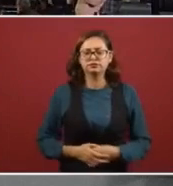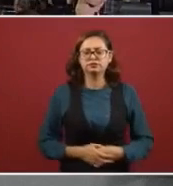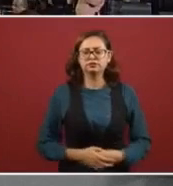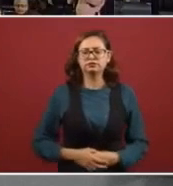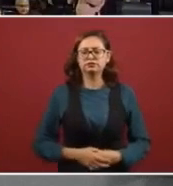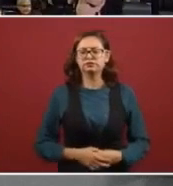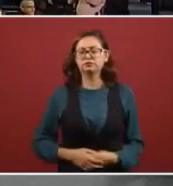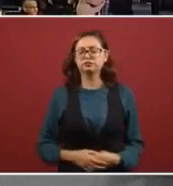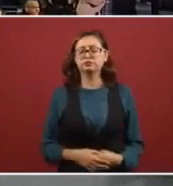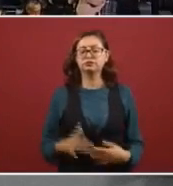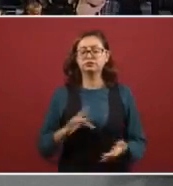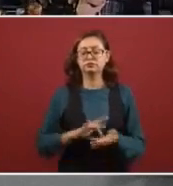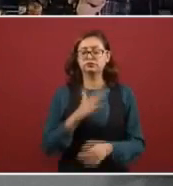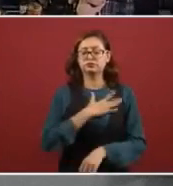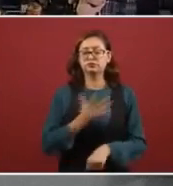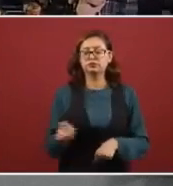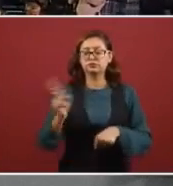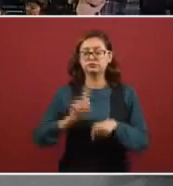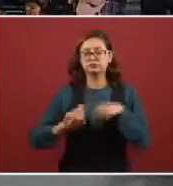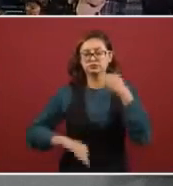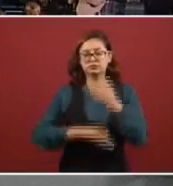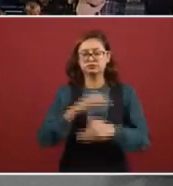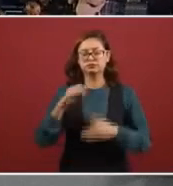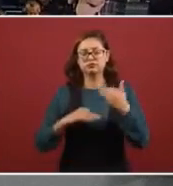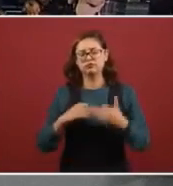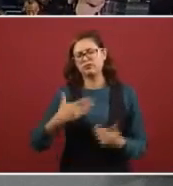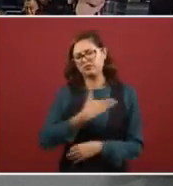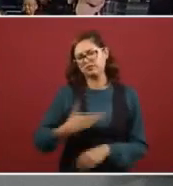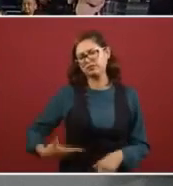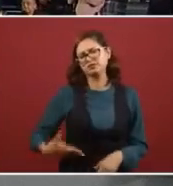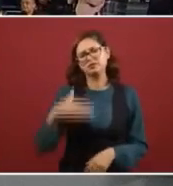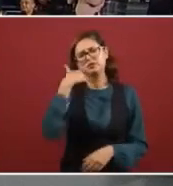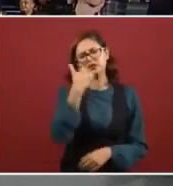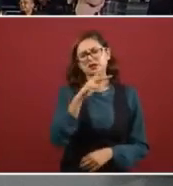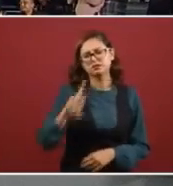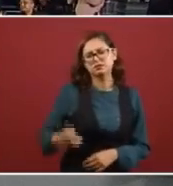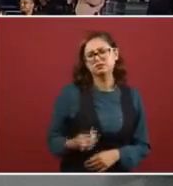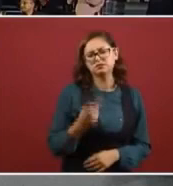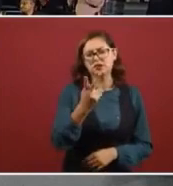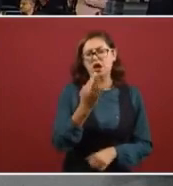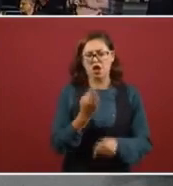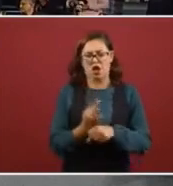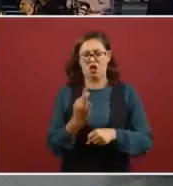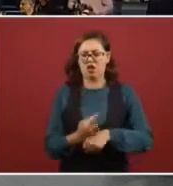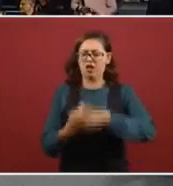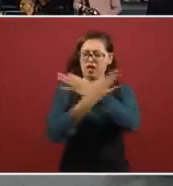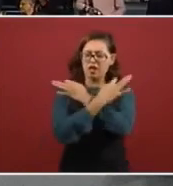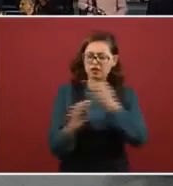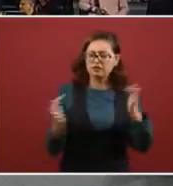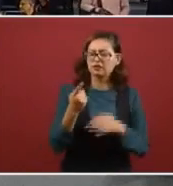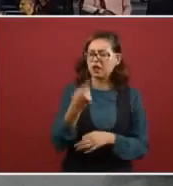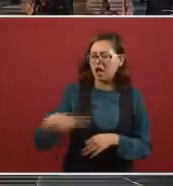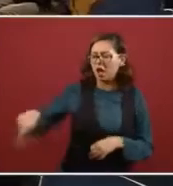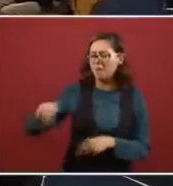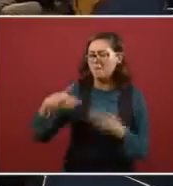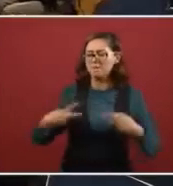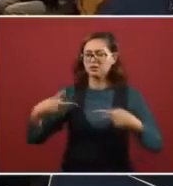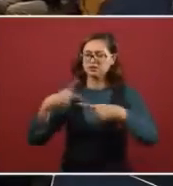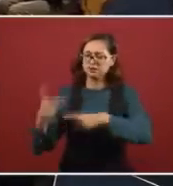Gracias, buenos días a todos. Presidente, le quiero preguntar, este anuncio que hace de otorgar estos recursos a los